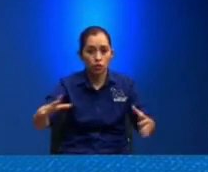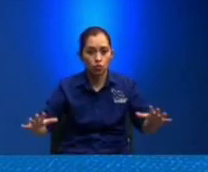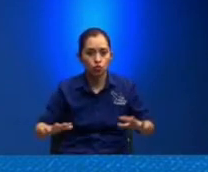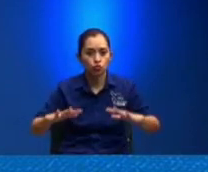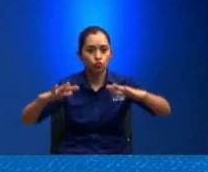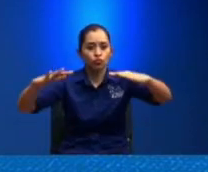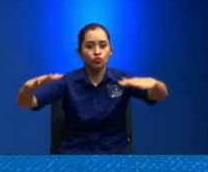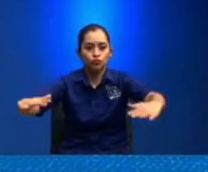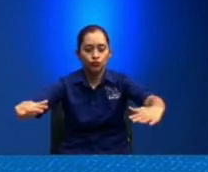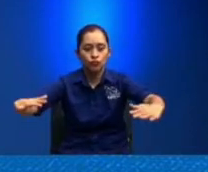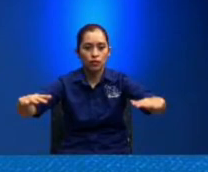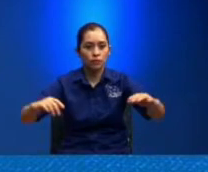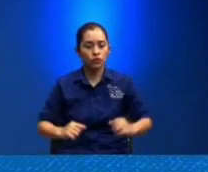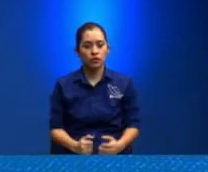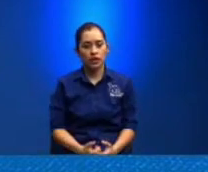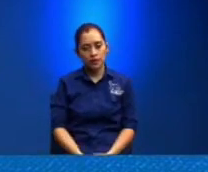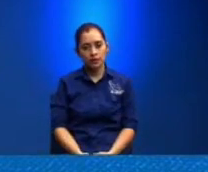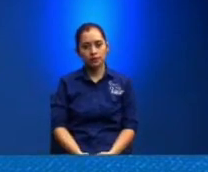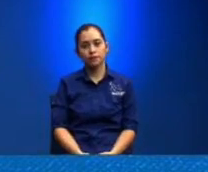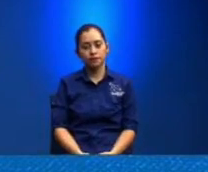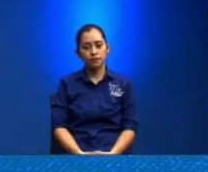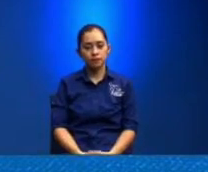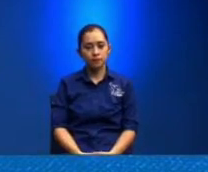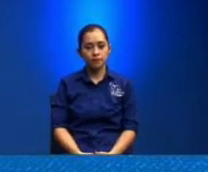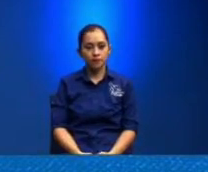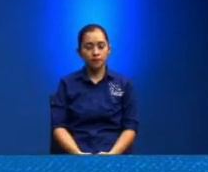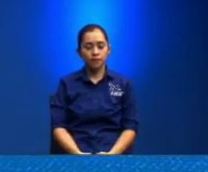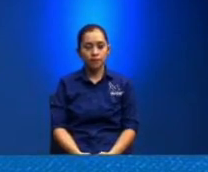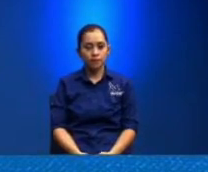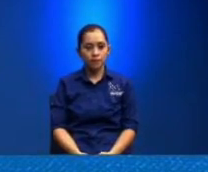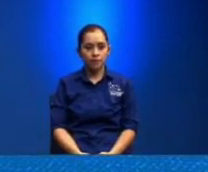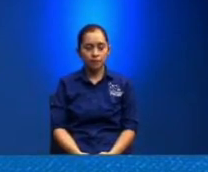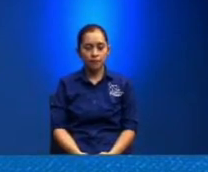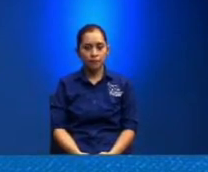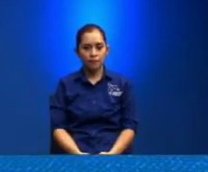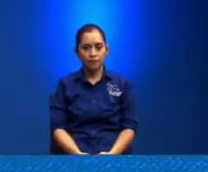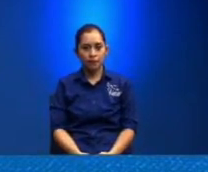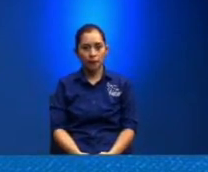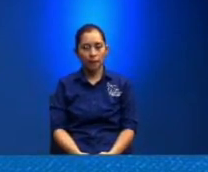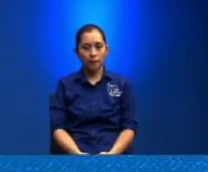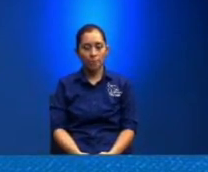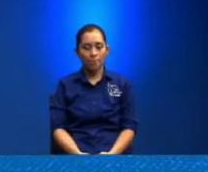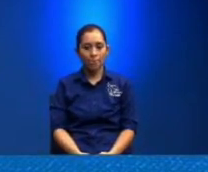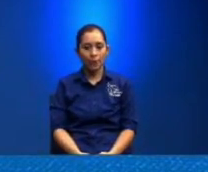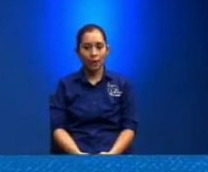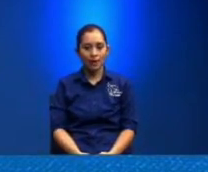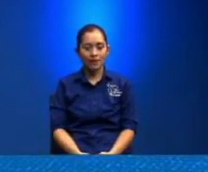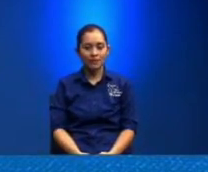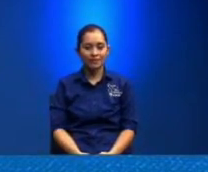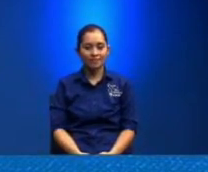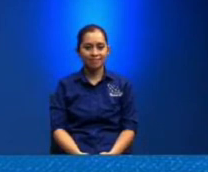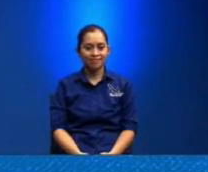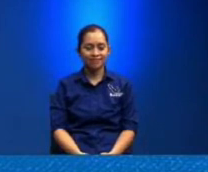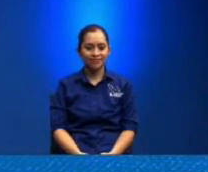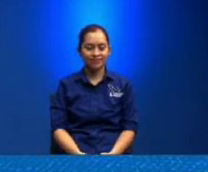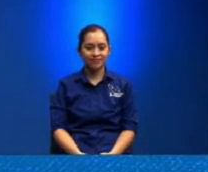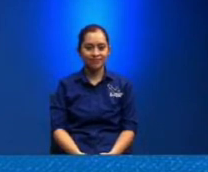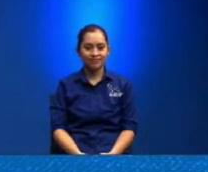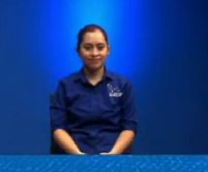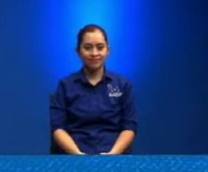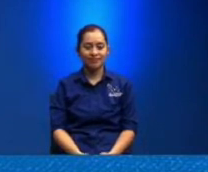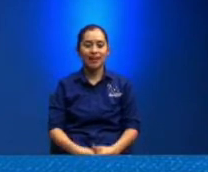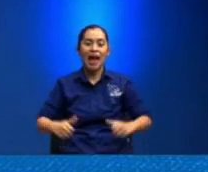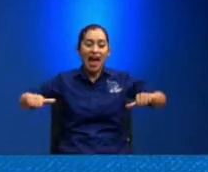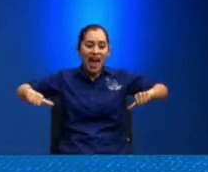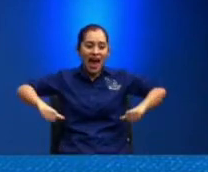esa es la gran era genial extraordinario aunque razón se hizo amigo de dios